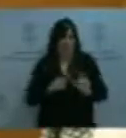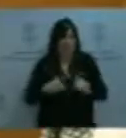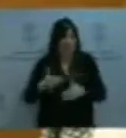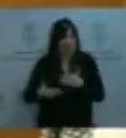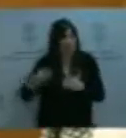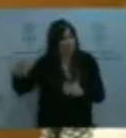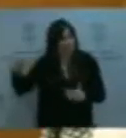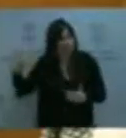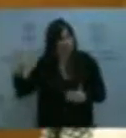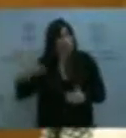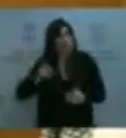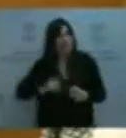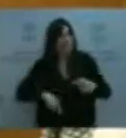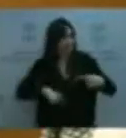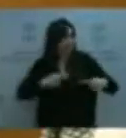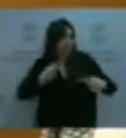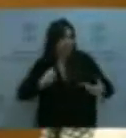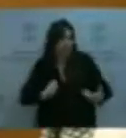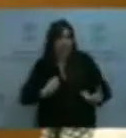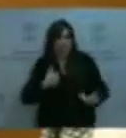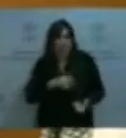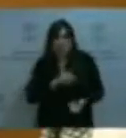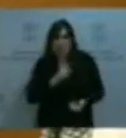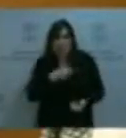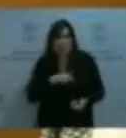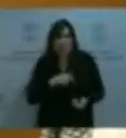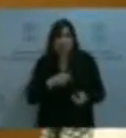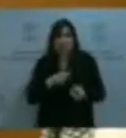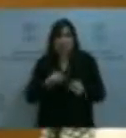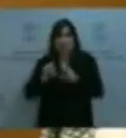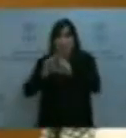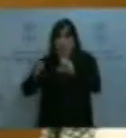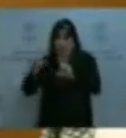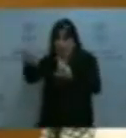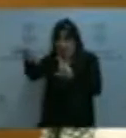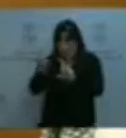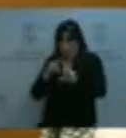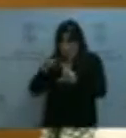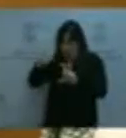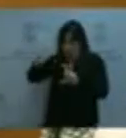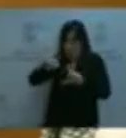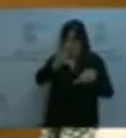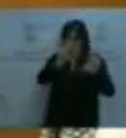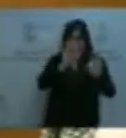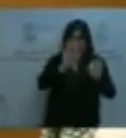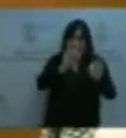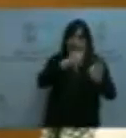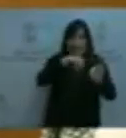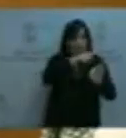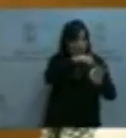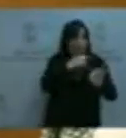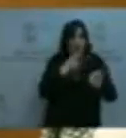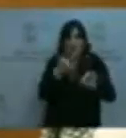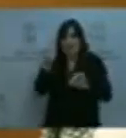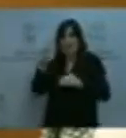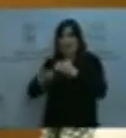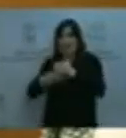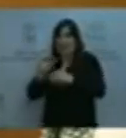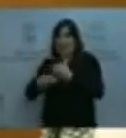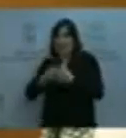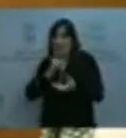ustedes contraten una empresa de selección personal y le limiten el trabajo. Yo no sé por qué no puede dirigir una empresa de telecomunicaciones en ese ámbito